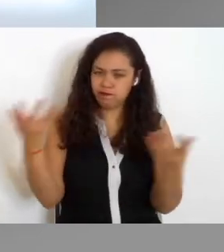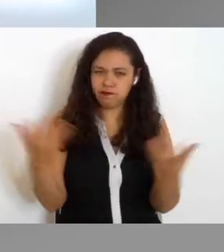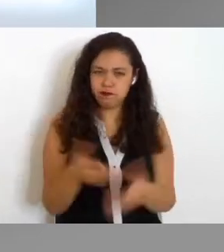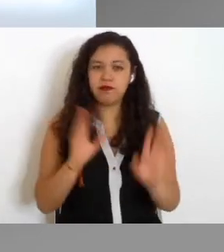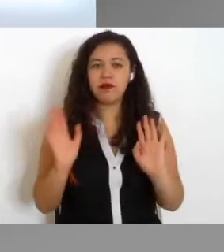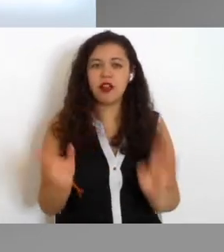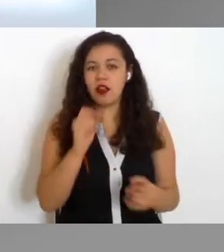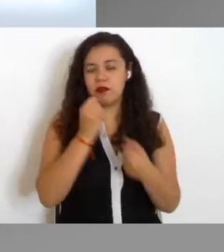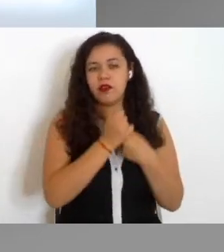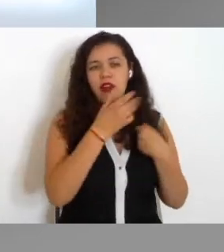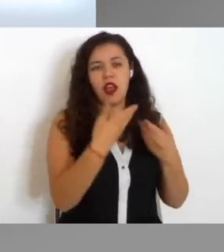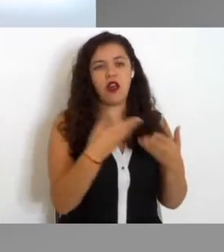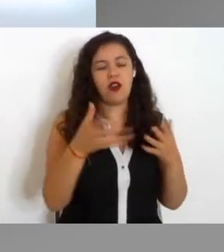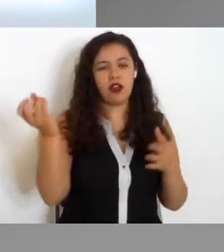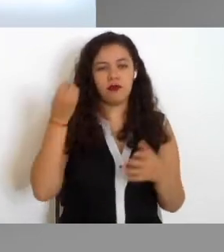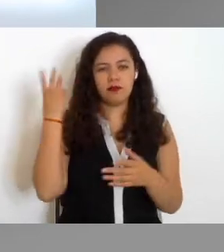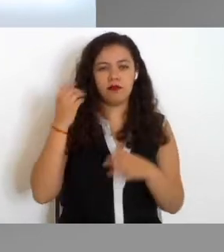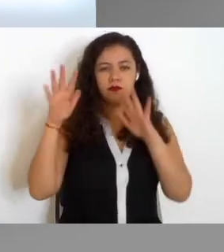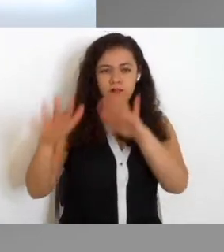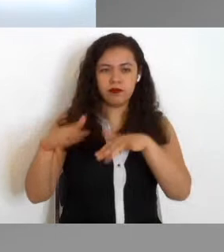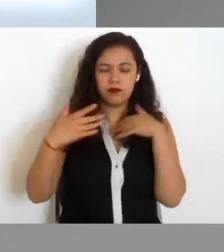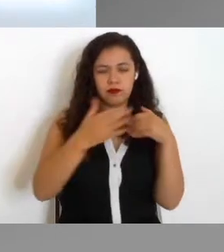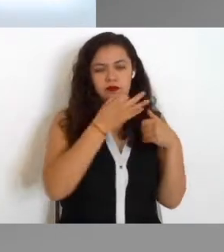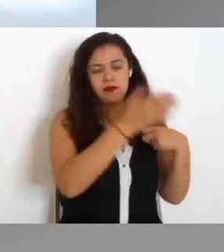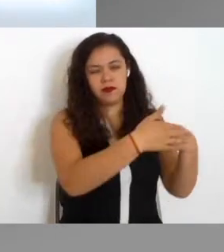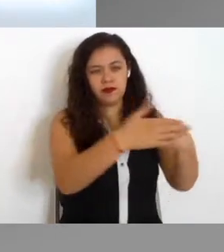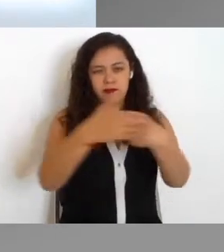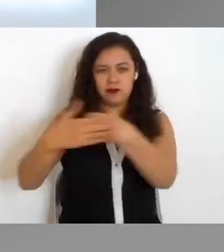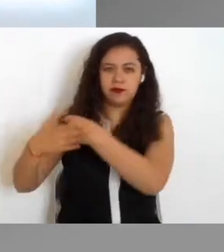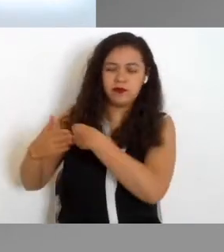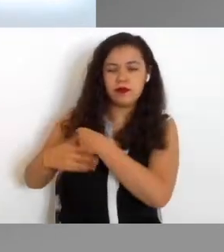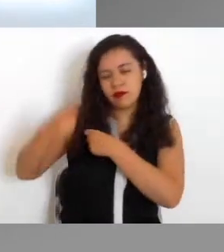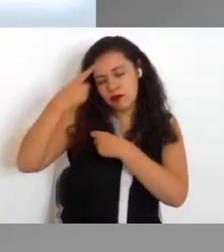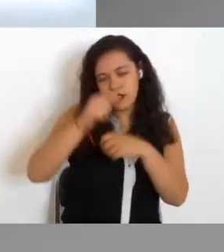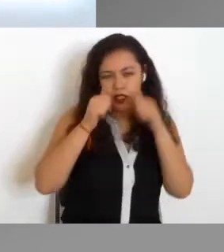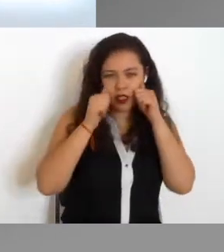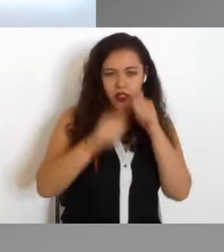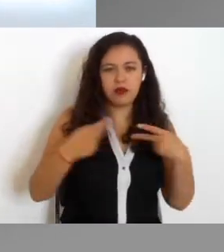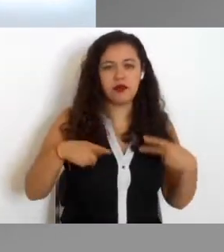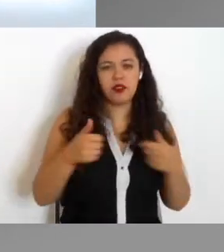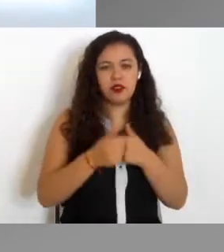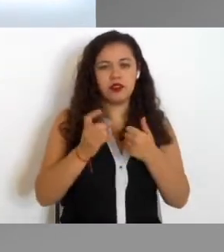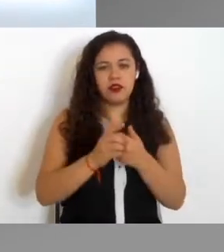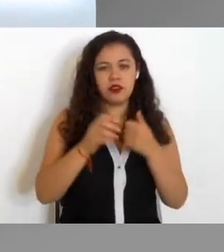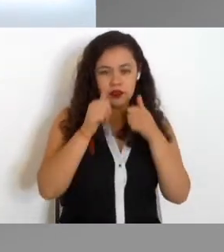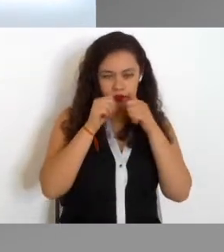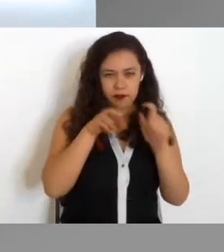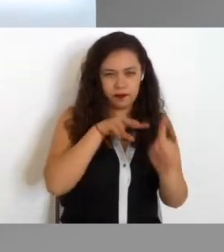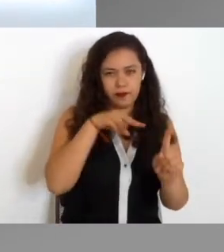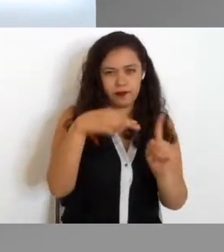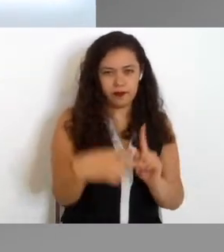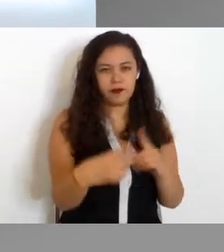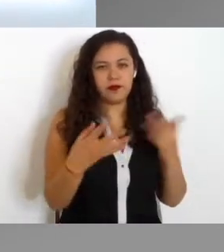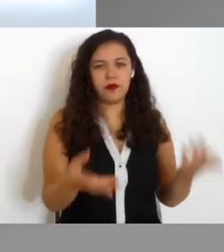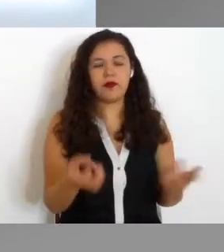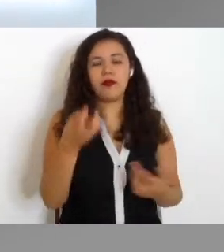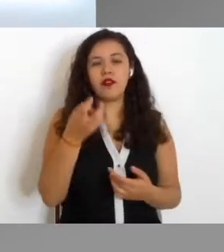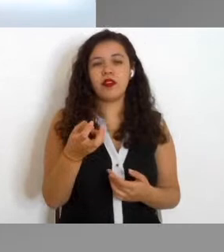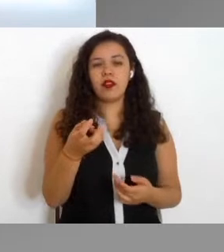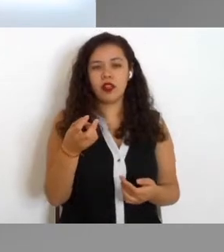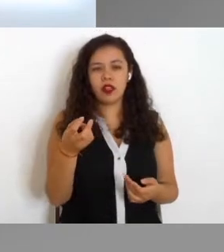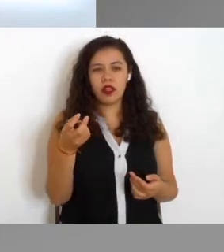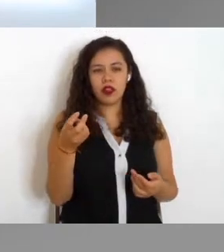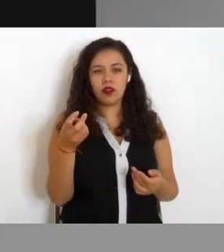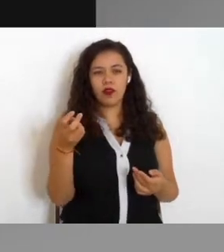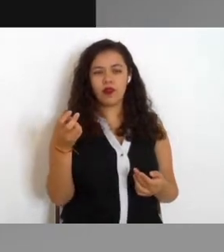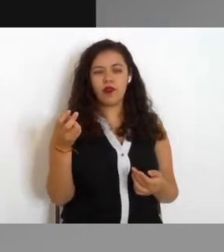convocatoria a este foro y de la creación del Observatorio sobre Inclusión de las Personas con Discapacidad, está muy presente